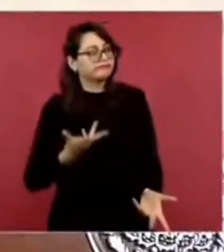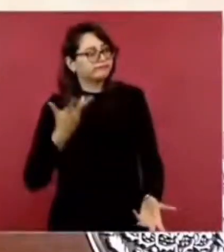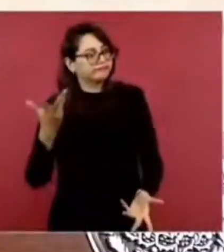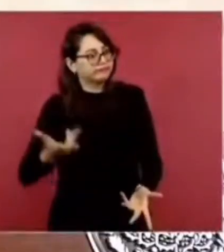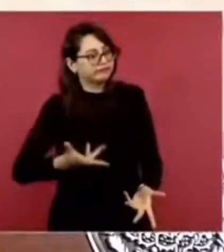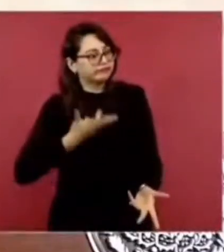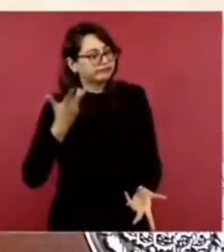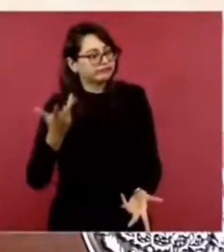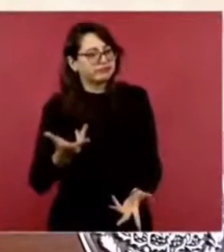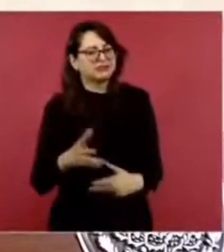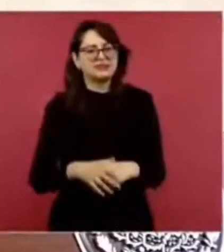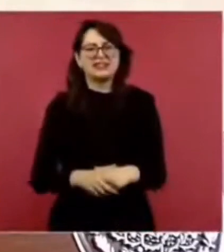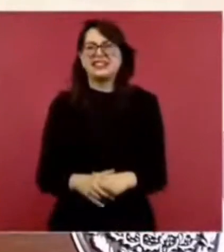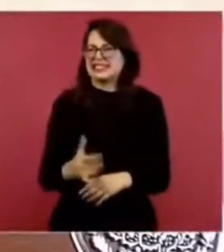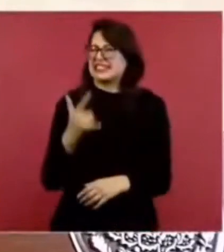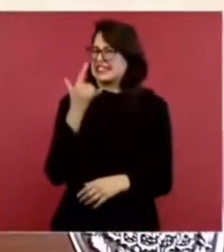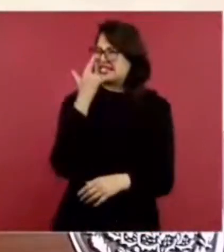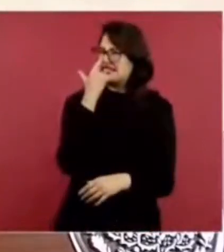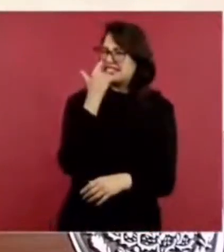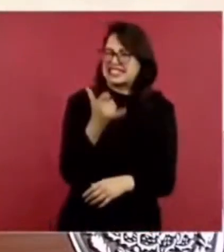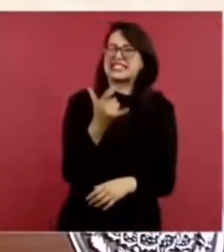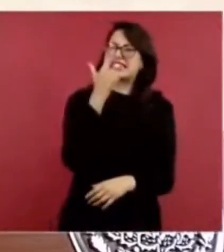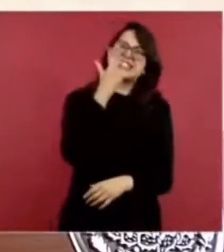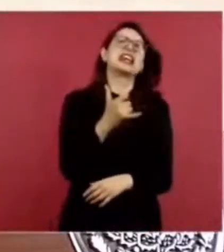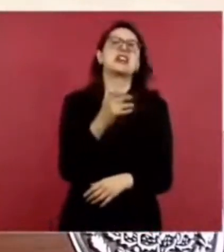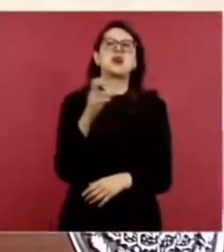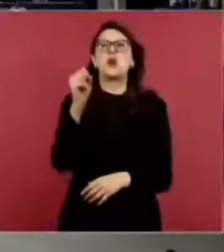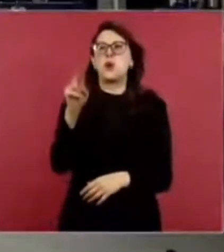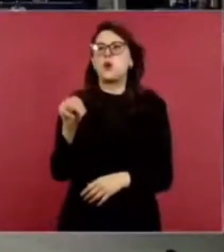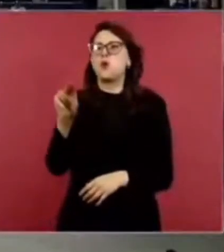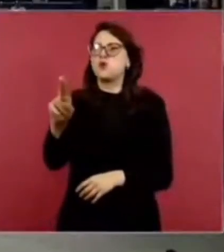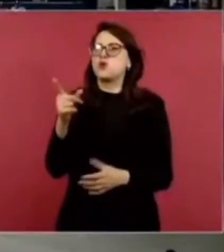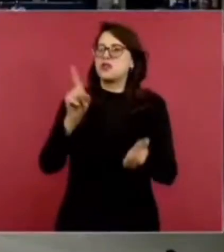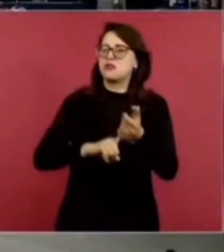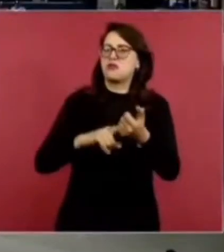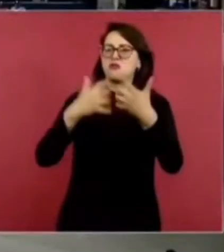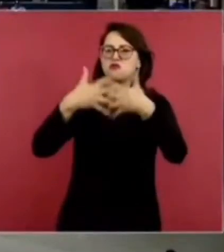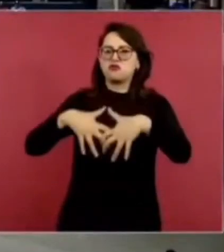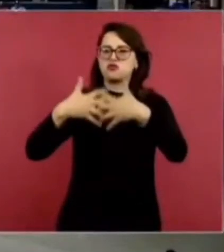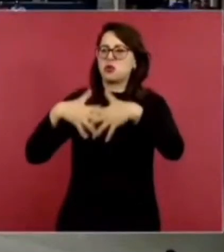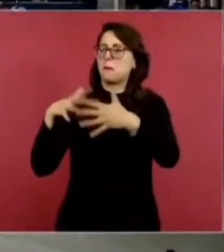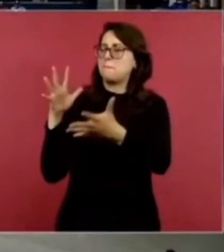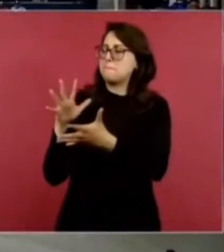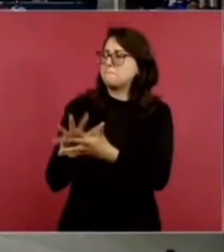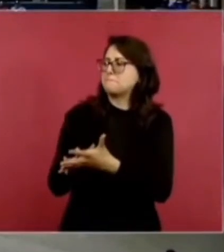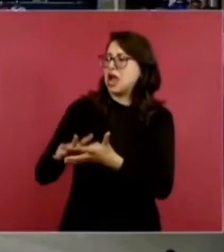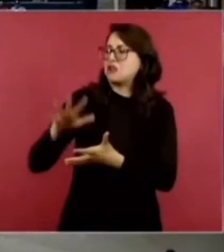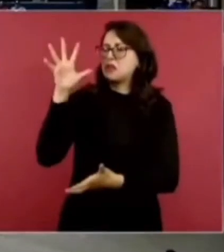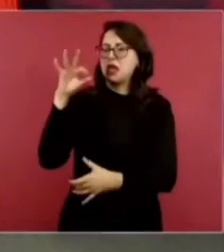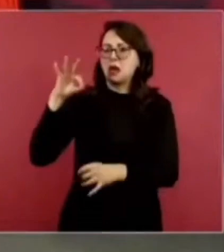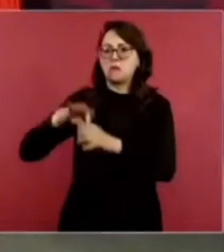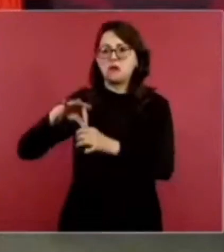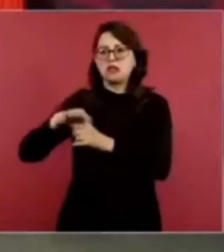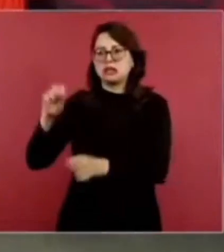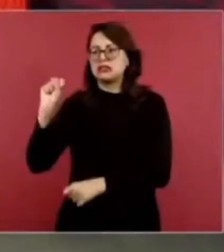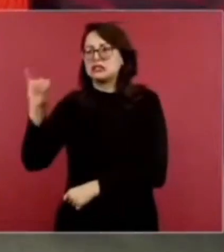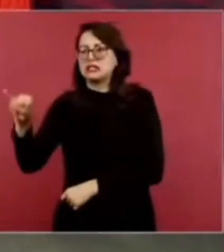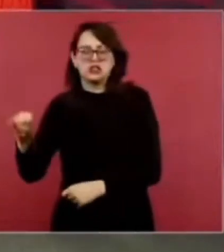esos anacronismos que hay que quitar en la ONU, esos vetos